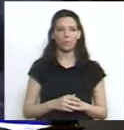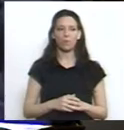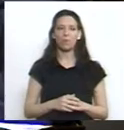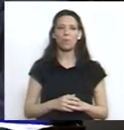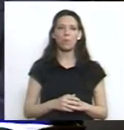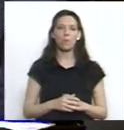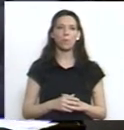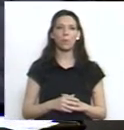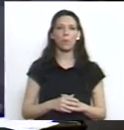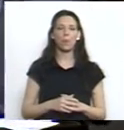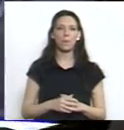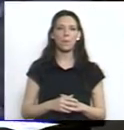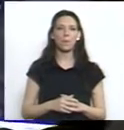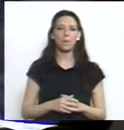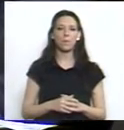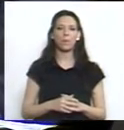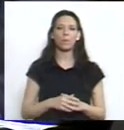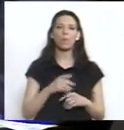Este